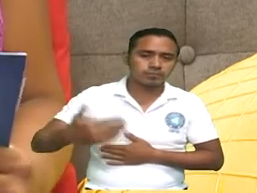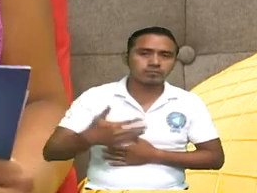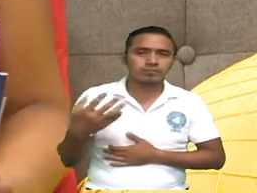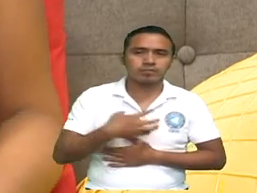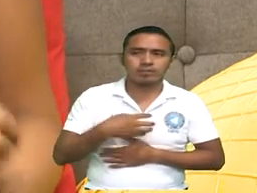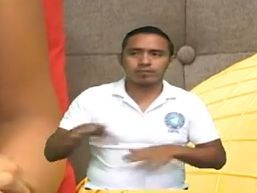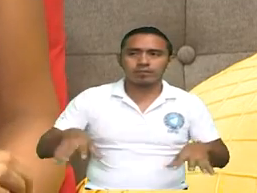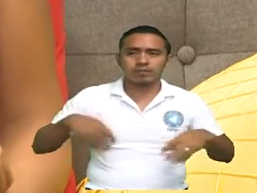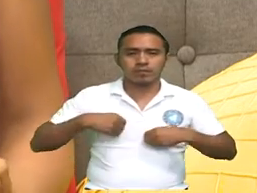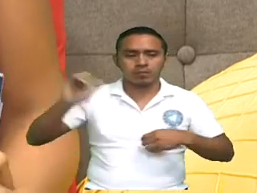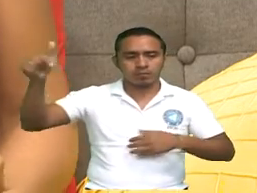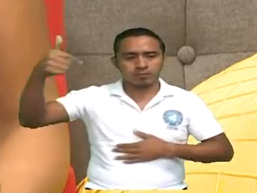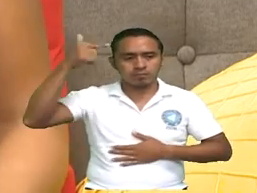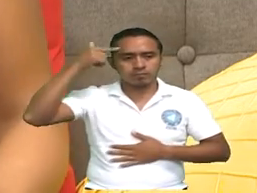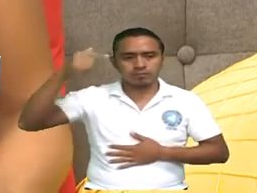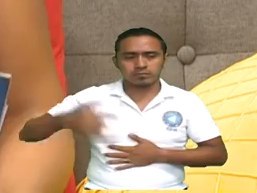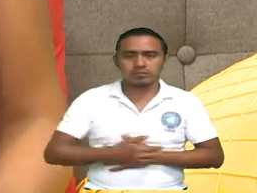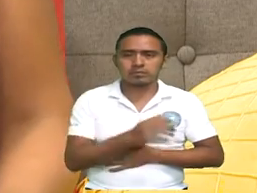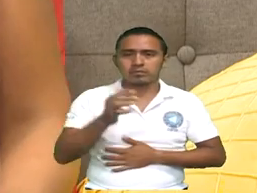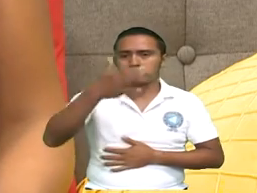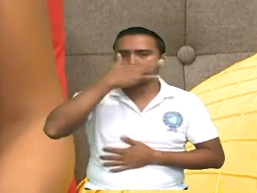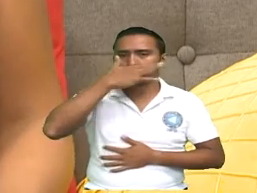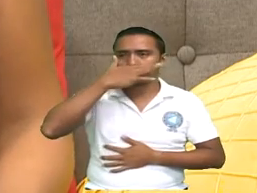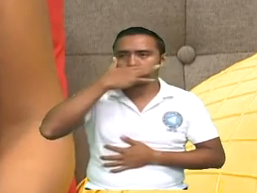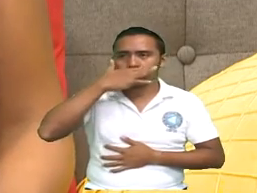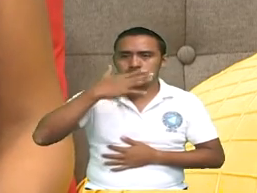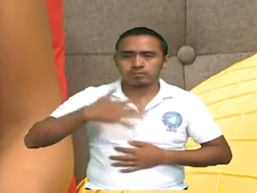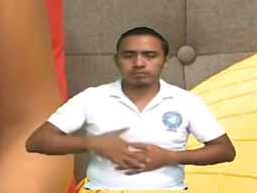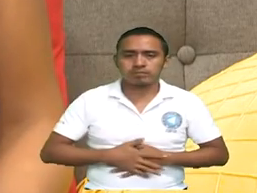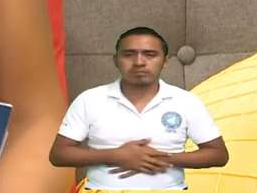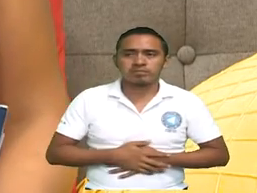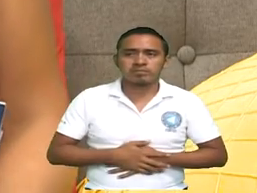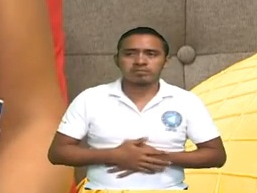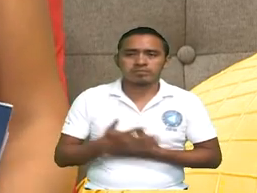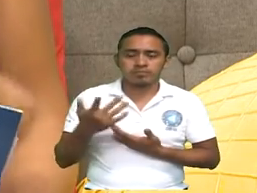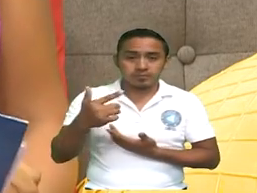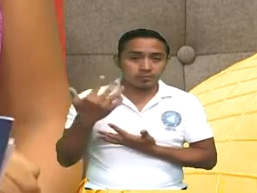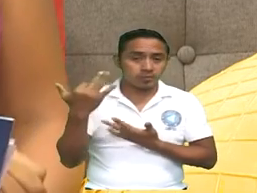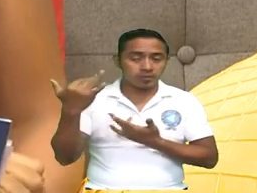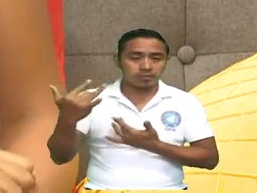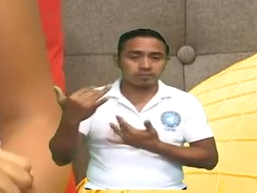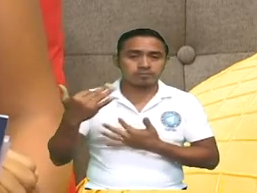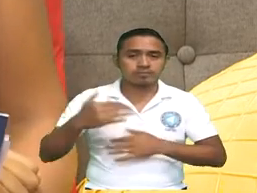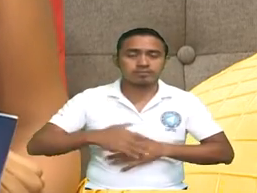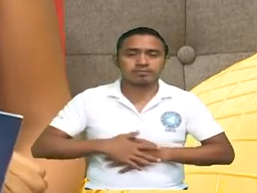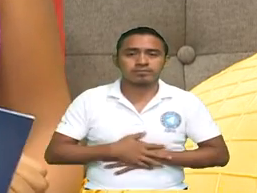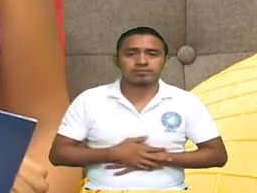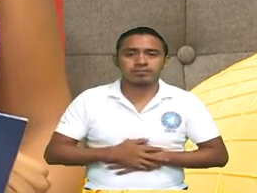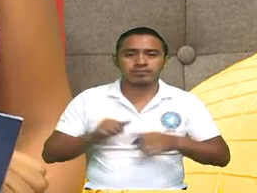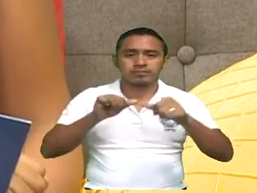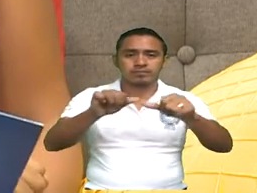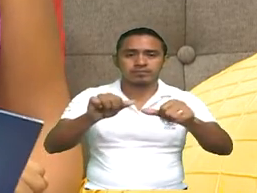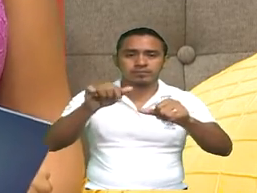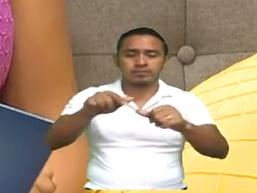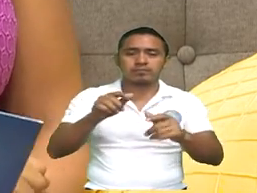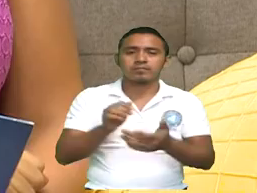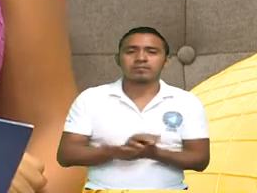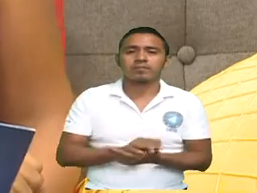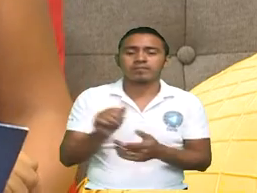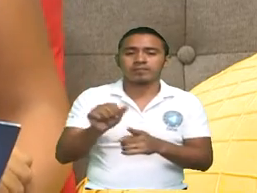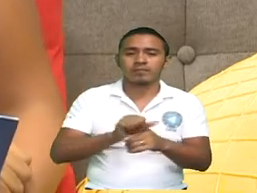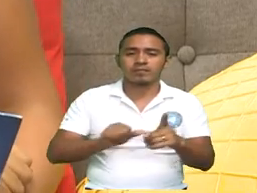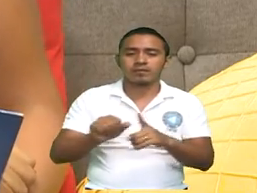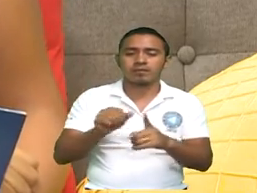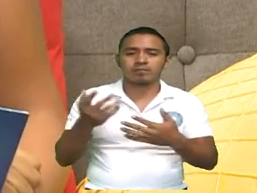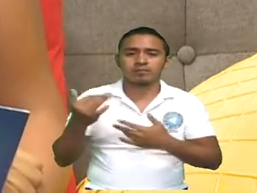que asume el gobierno de Reconciliación y Unidad Nacional. Vamos a una pausa y les invitamos a que continúe con nosotros